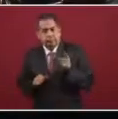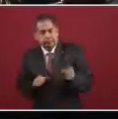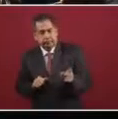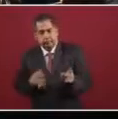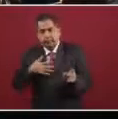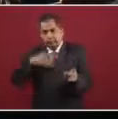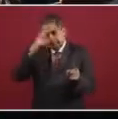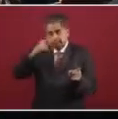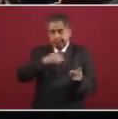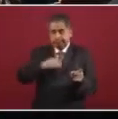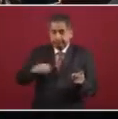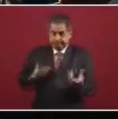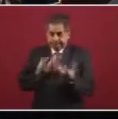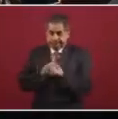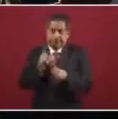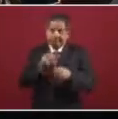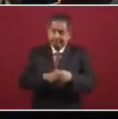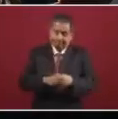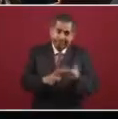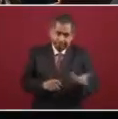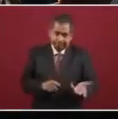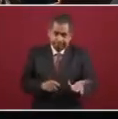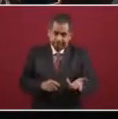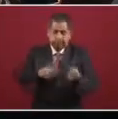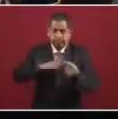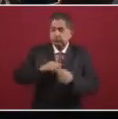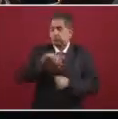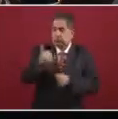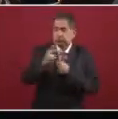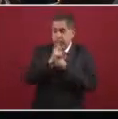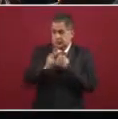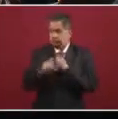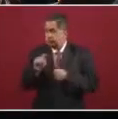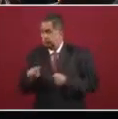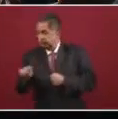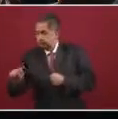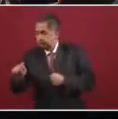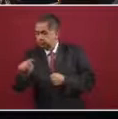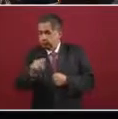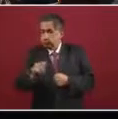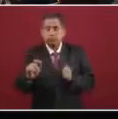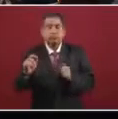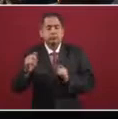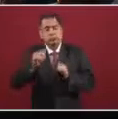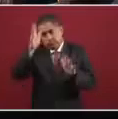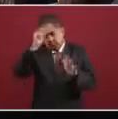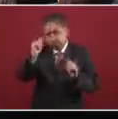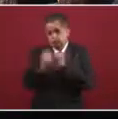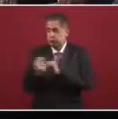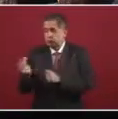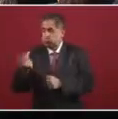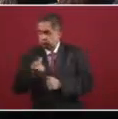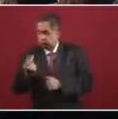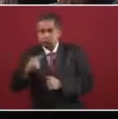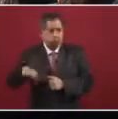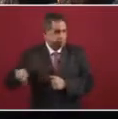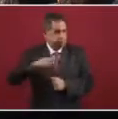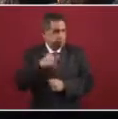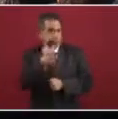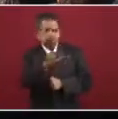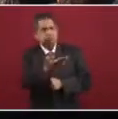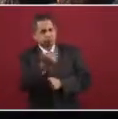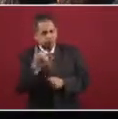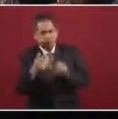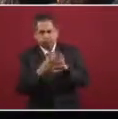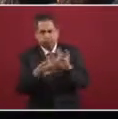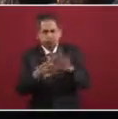México es miembro. Y hay otros países que seguramente coincidirán con México en pedir una explicación de por qué